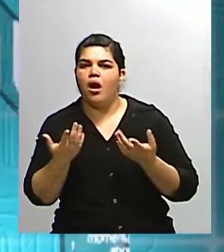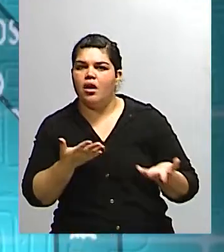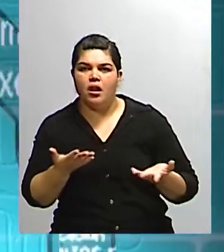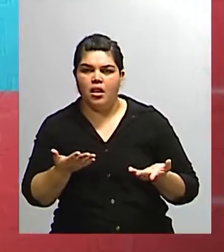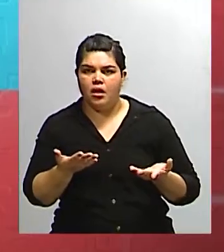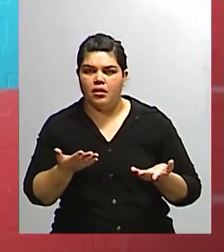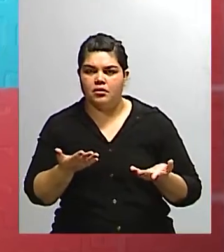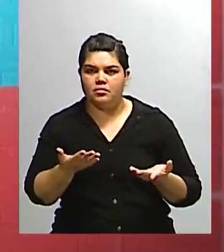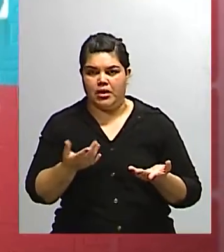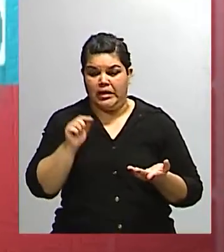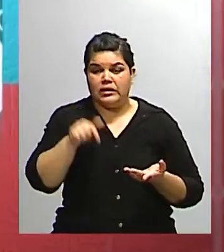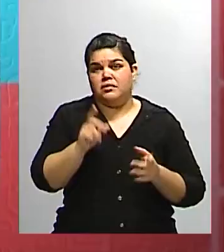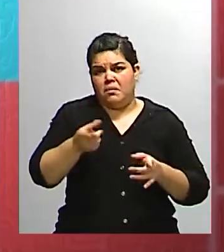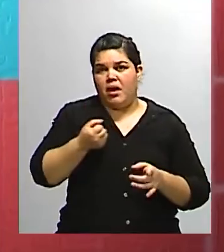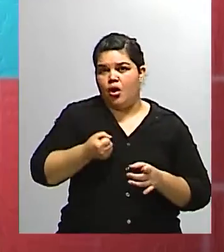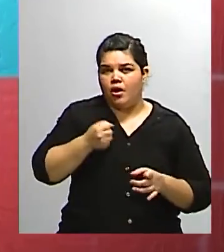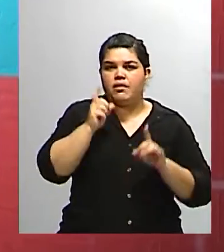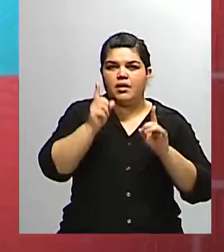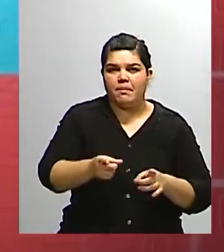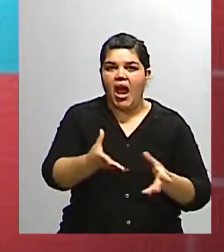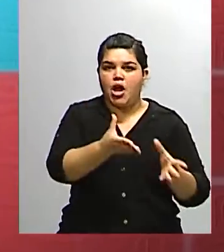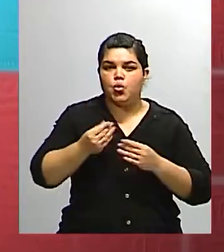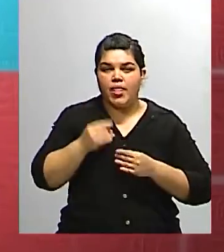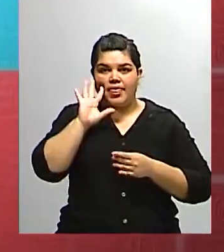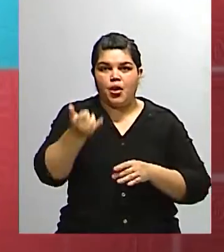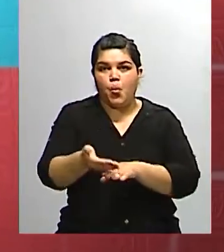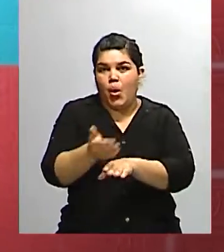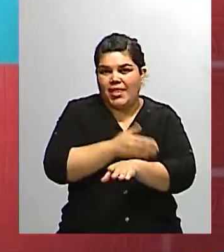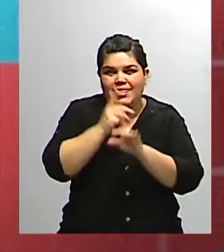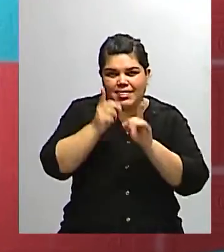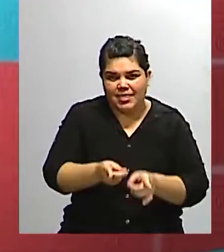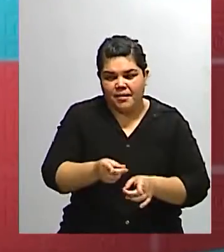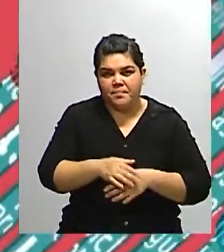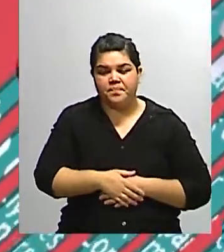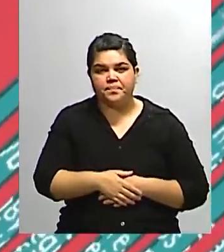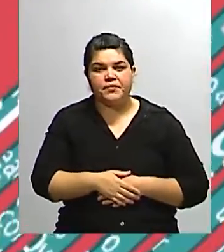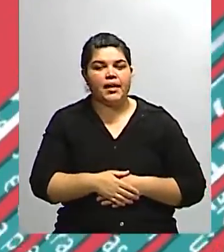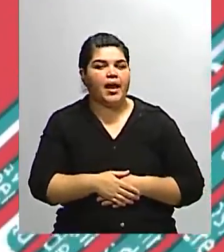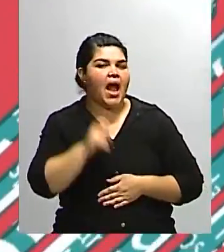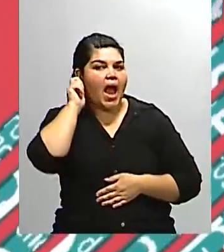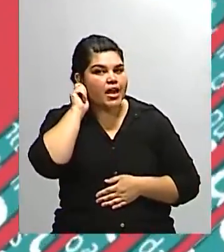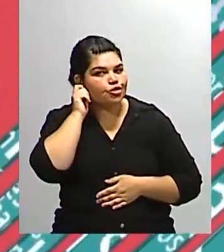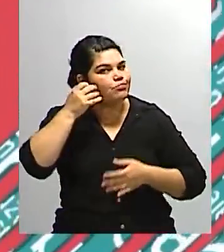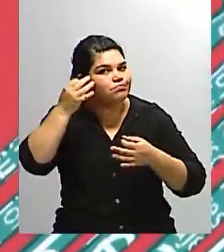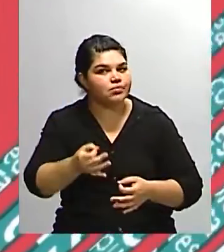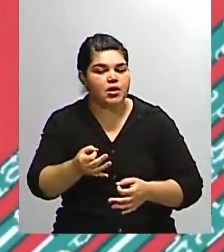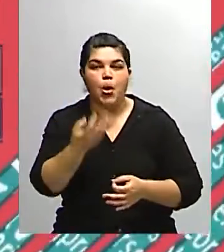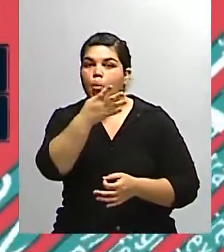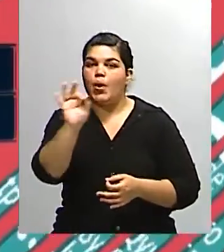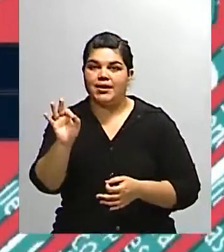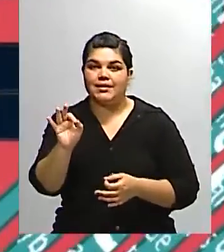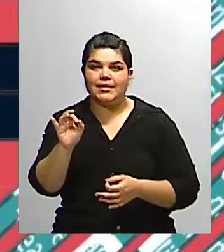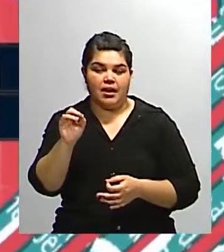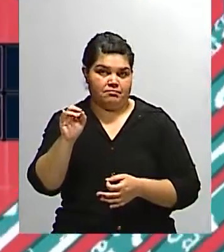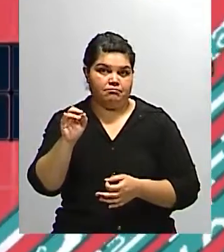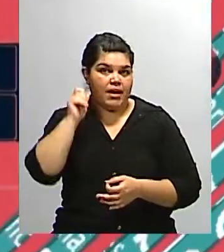para la prevención? Claro, la edad recomendada es a partir de los 40 años con la mamografía